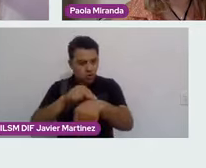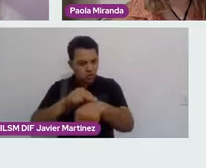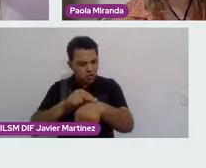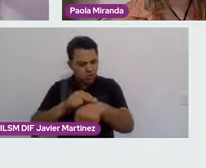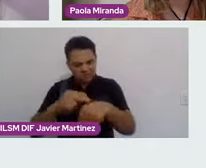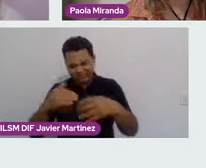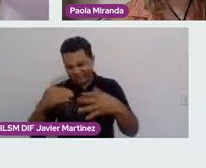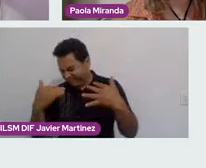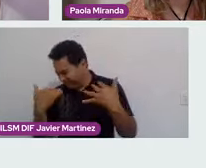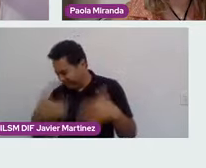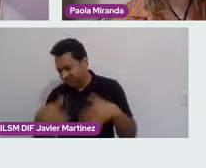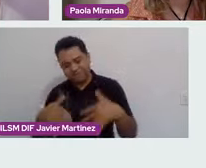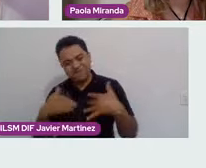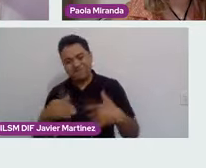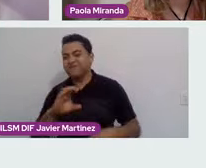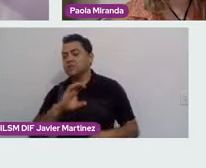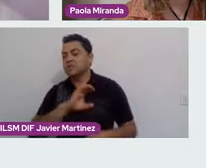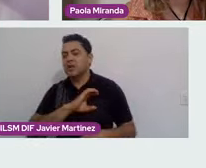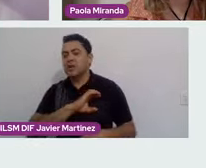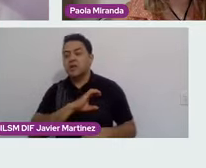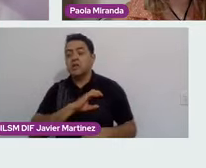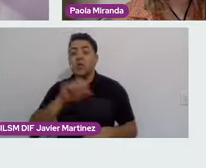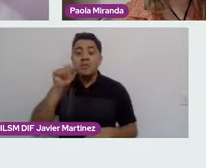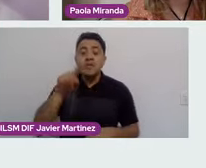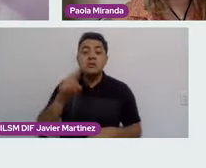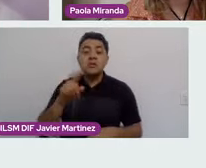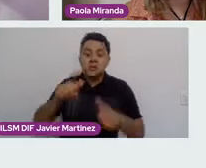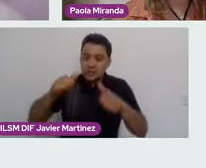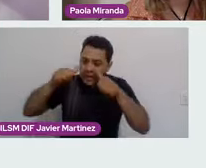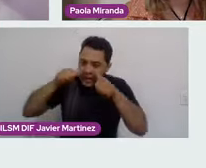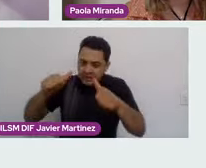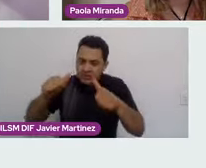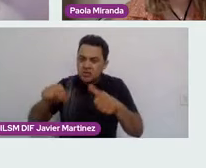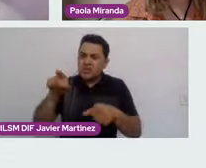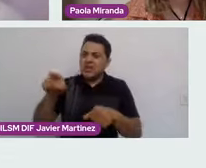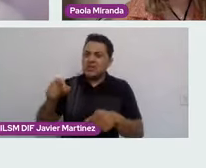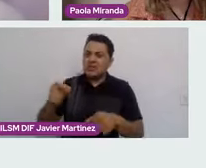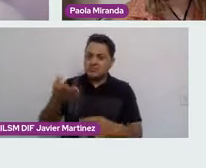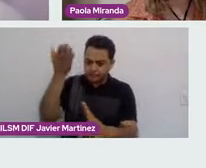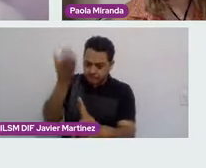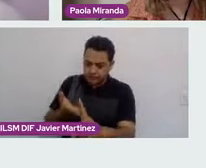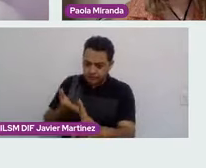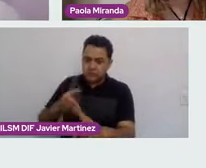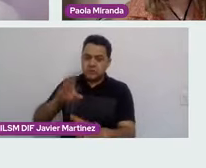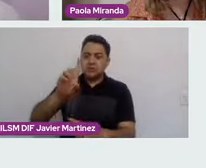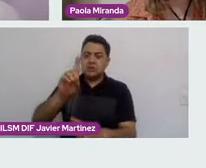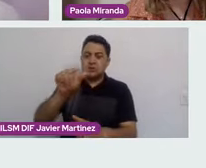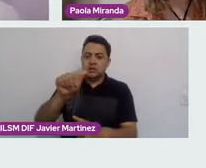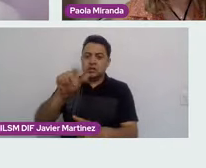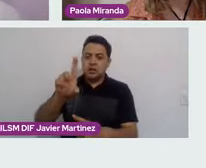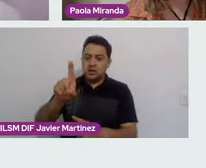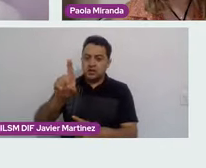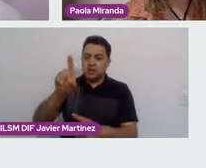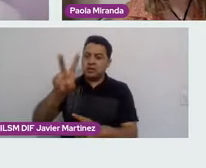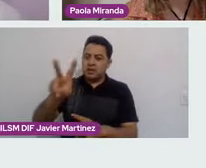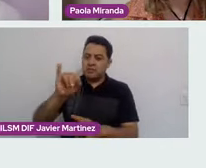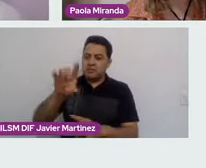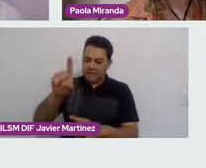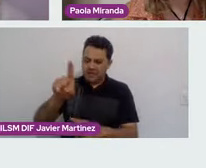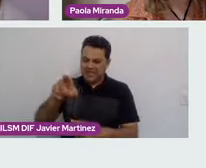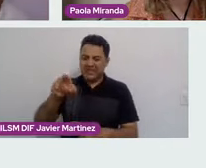nuestro querido amigo David Salazar de Comunicación Social y Pau de Comunicación Social también que hacen posible estas transmisiones desde